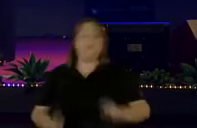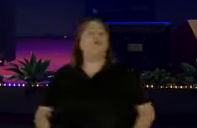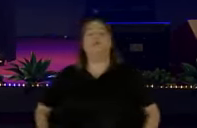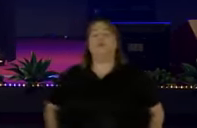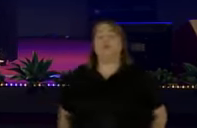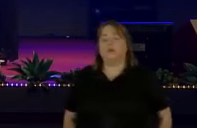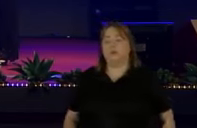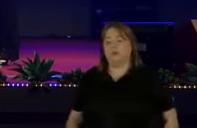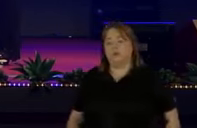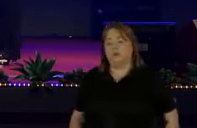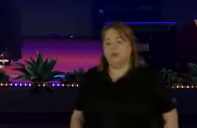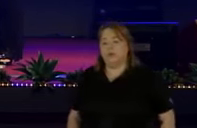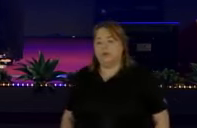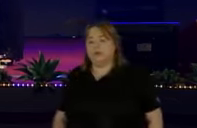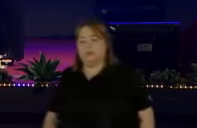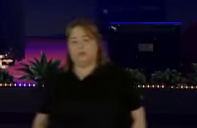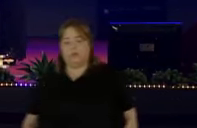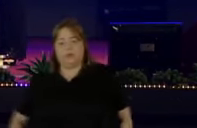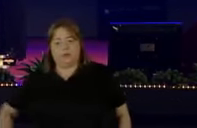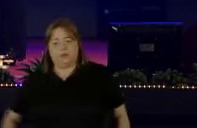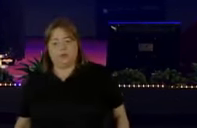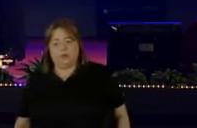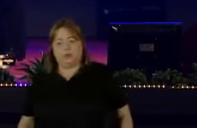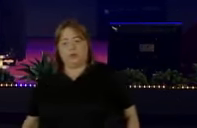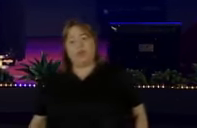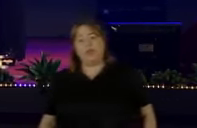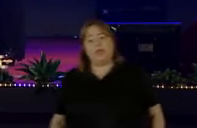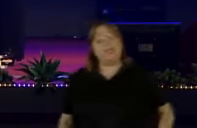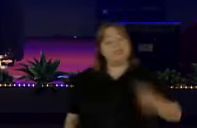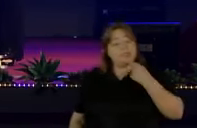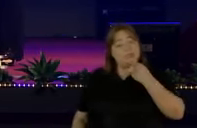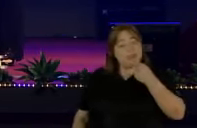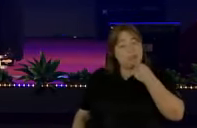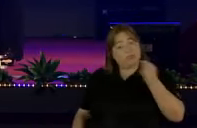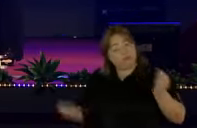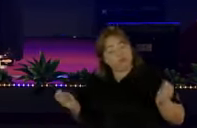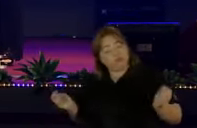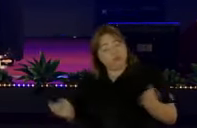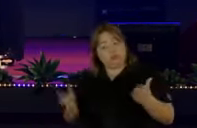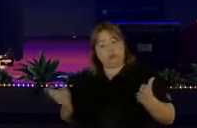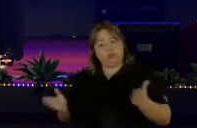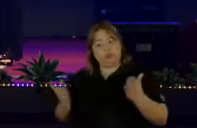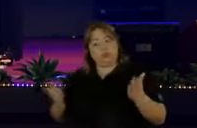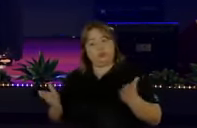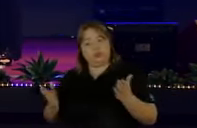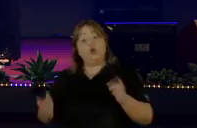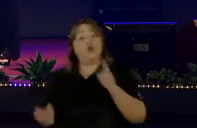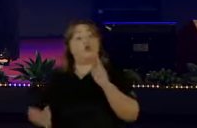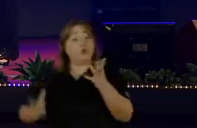siempre tenemos a los recursos allí. Así que le exhortamos a que, si usted desea también ser un